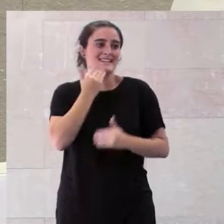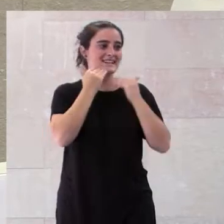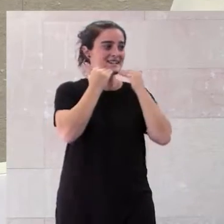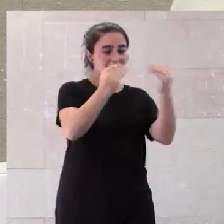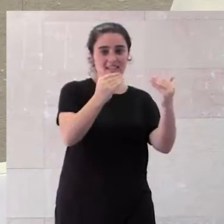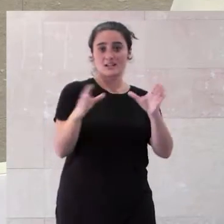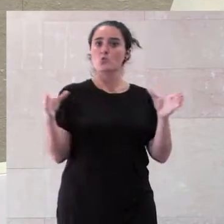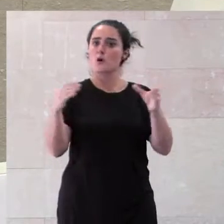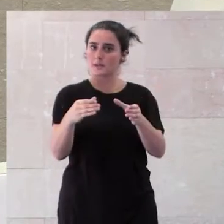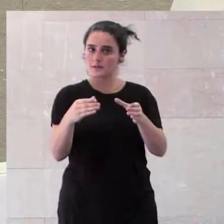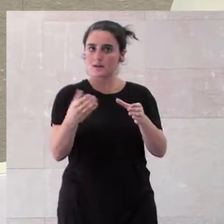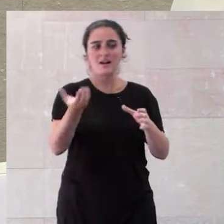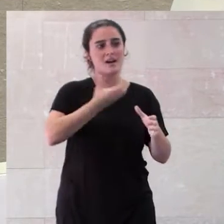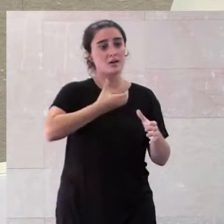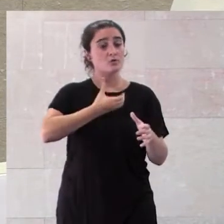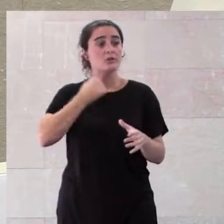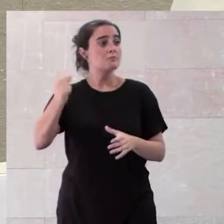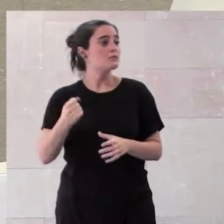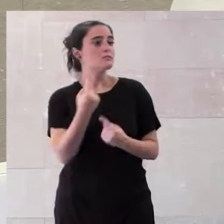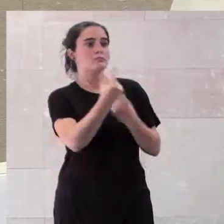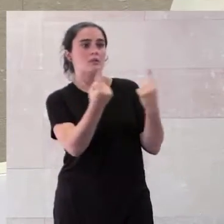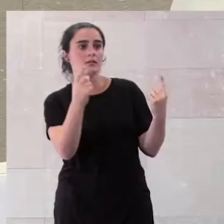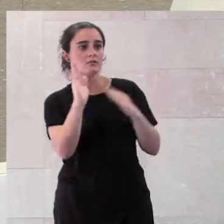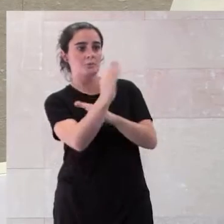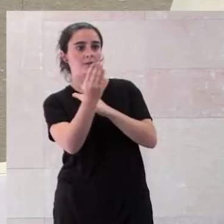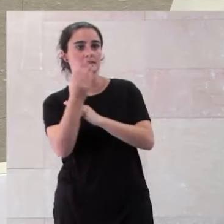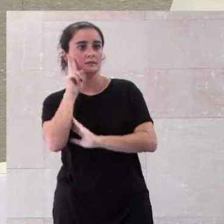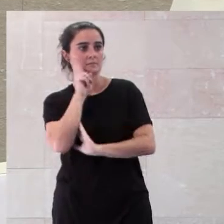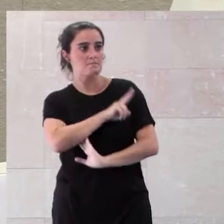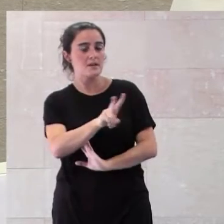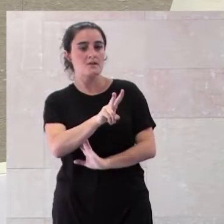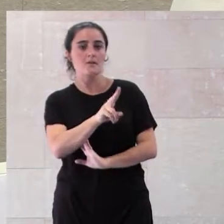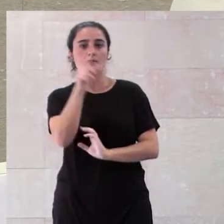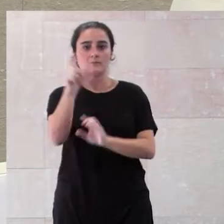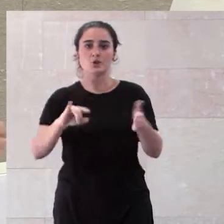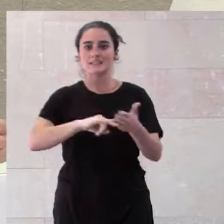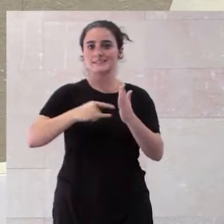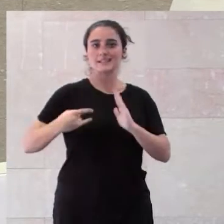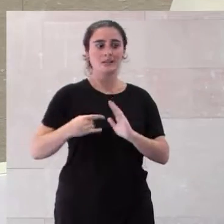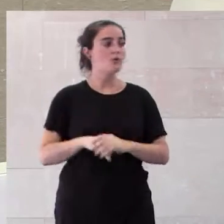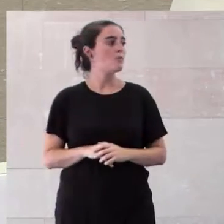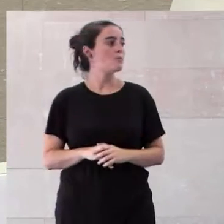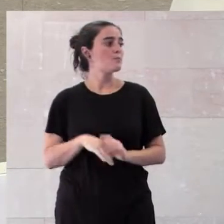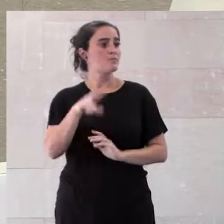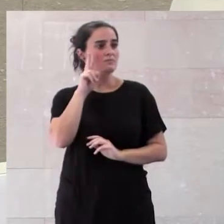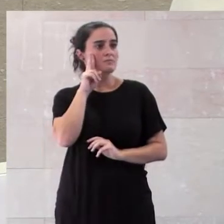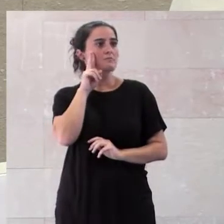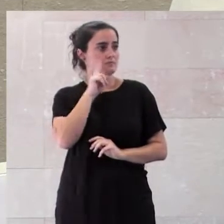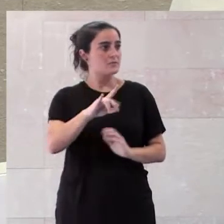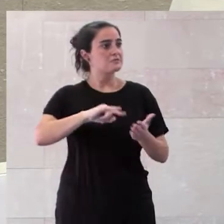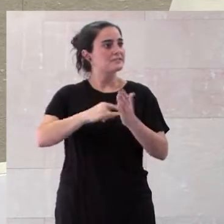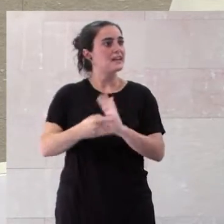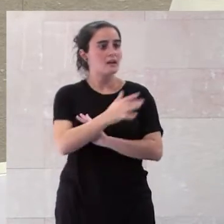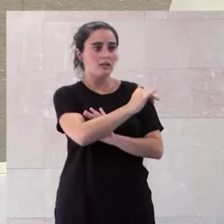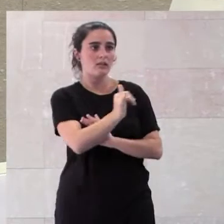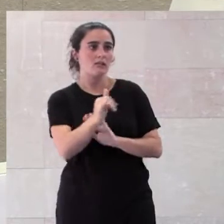Ana, de los ayuntamientos, veo aquí algunos y algunas representantes, personal técnico, también veo a parte del personal